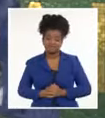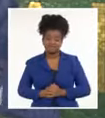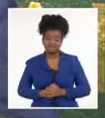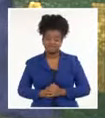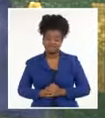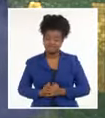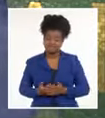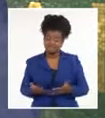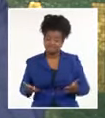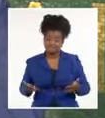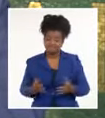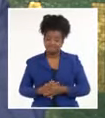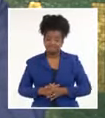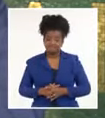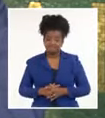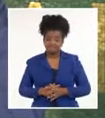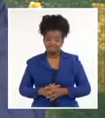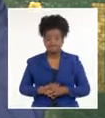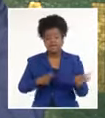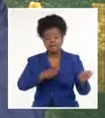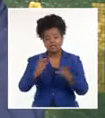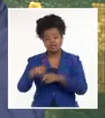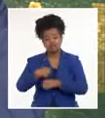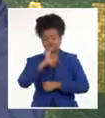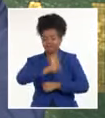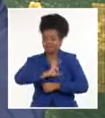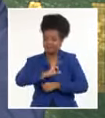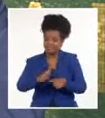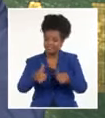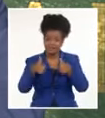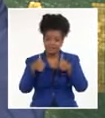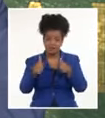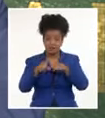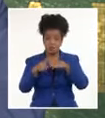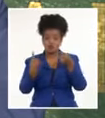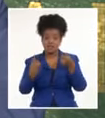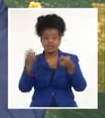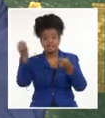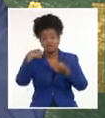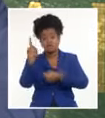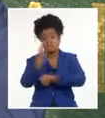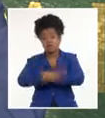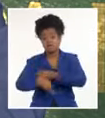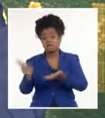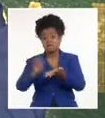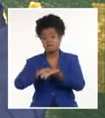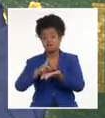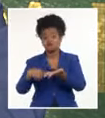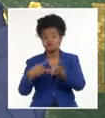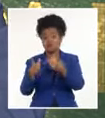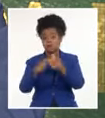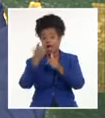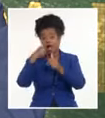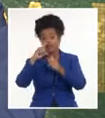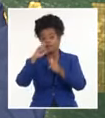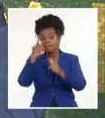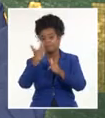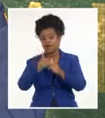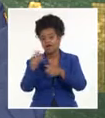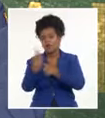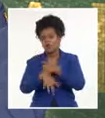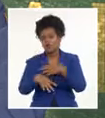es de profunda satisfacción para nosotros que un miembro de nuestra alianza, Cuba, haya desarrollado sus propias vacunas. Ese